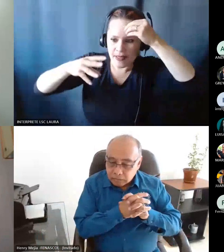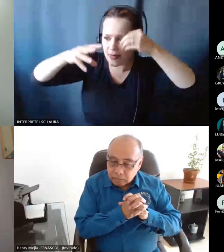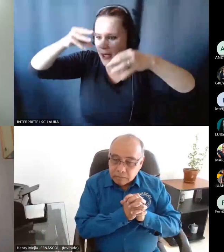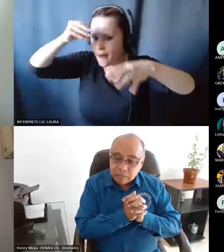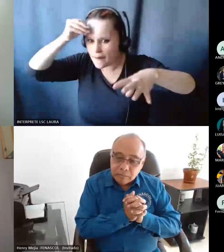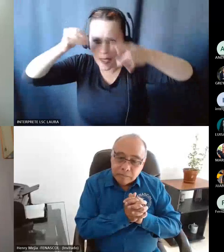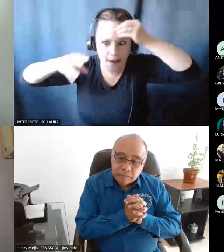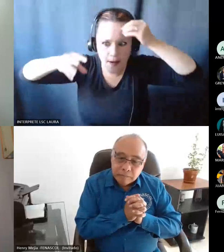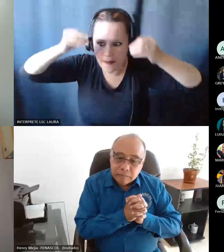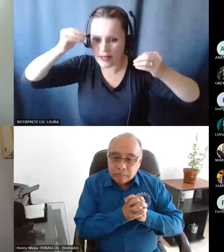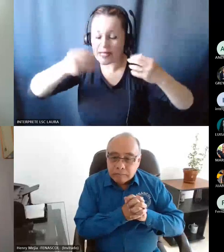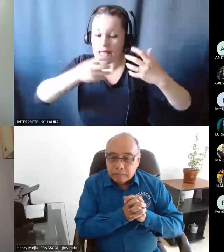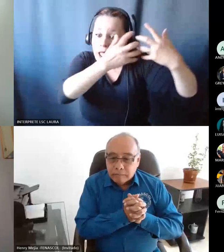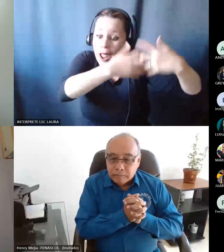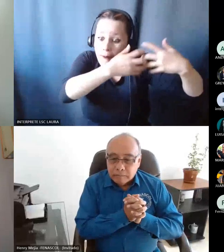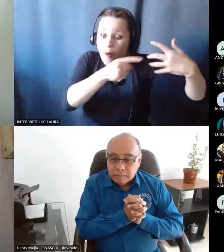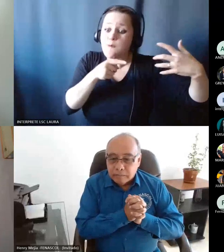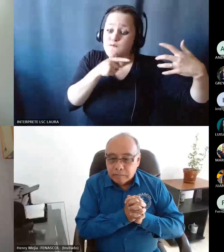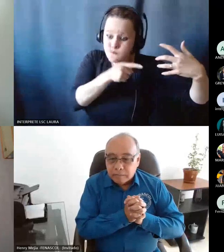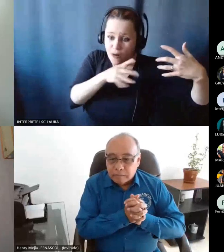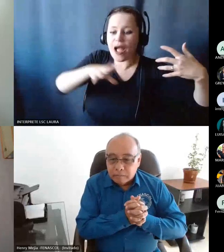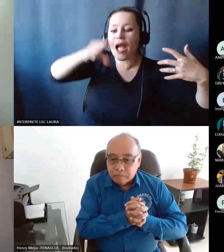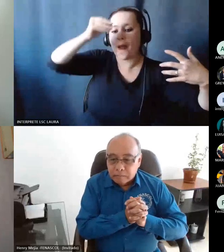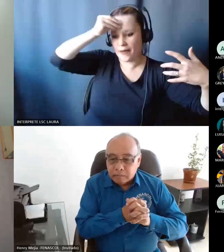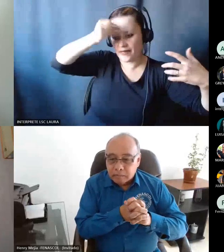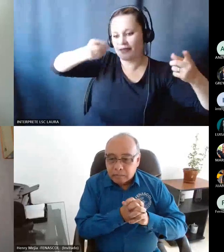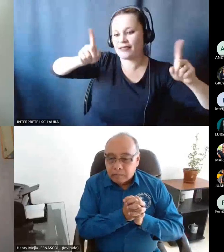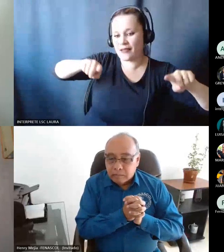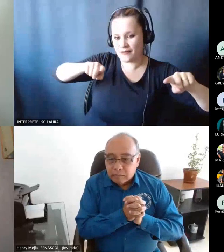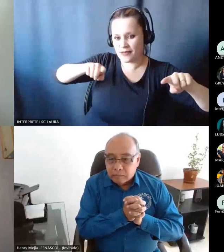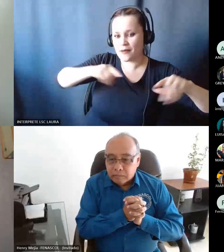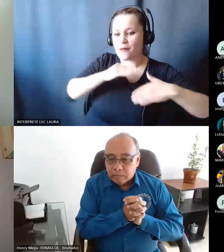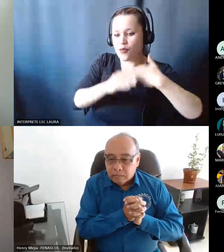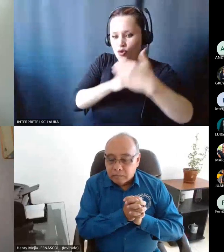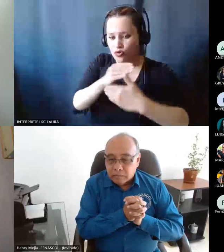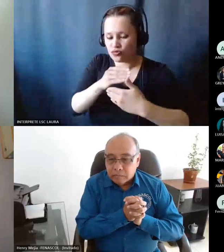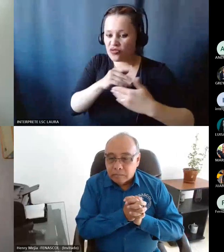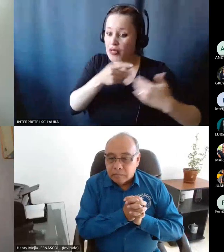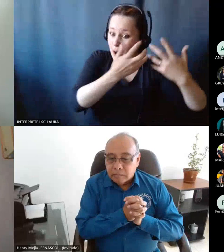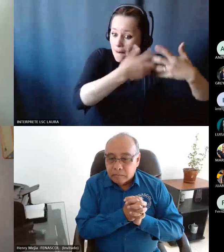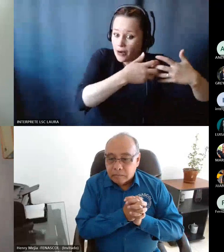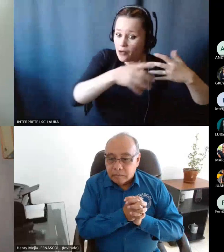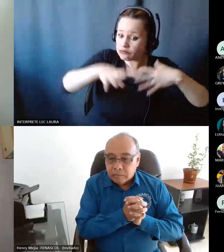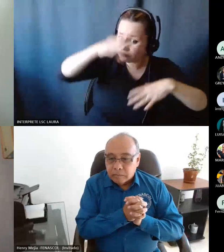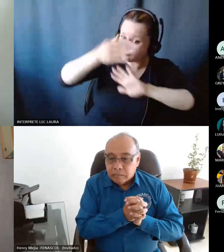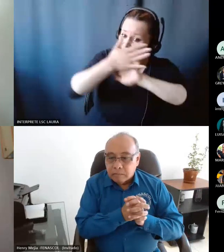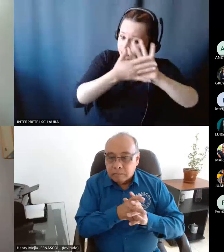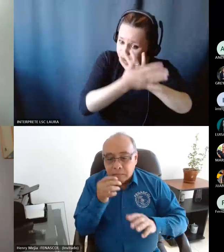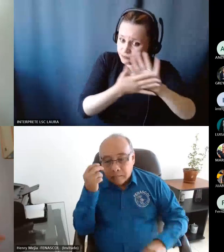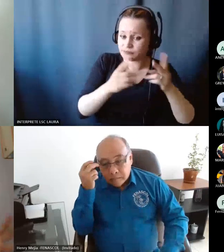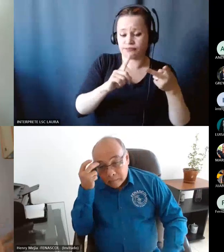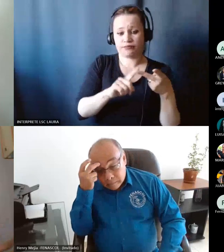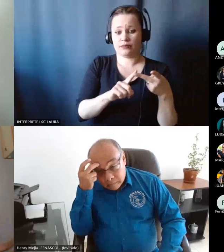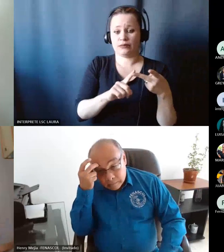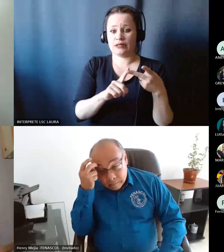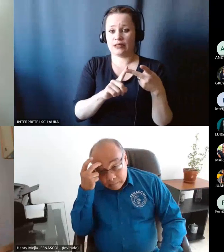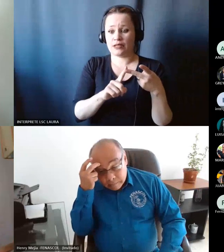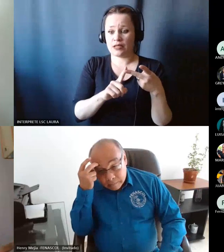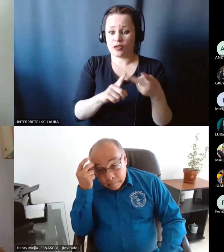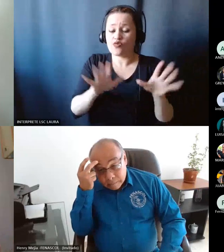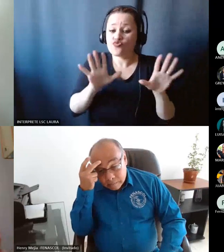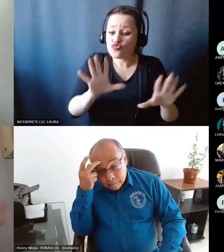también nos acompañen en ese proceso aprender lengua de señas adaptar